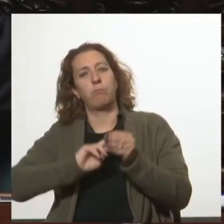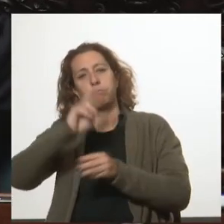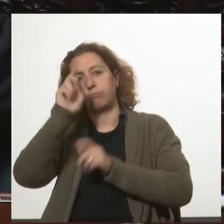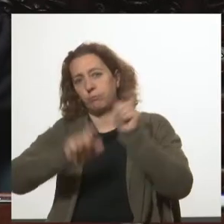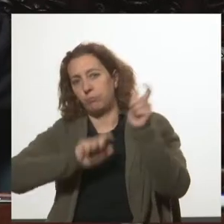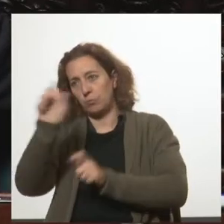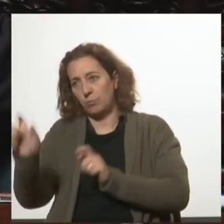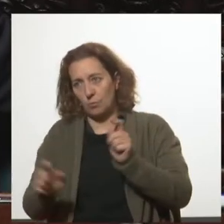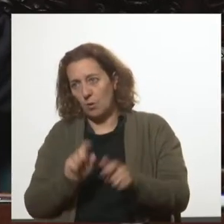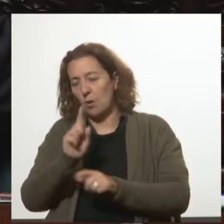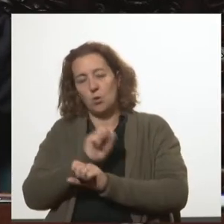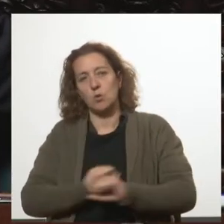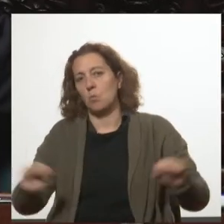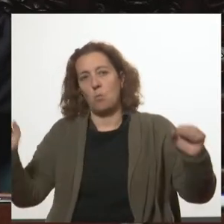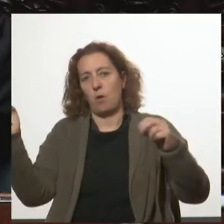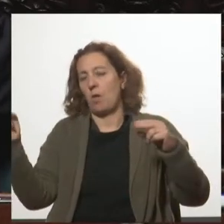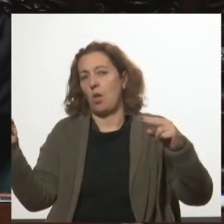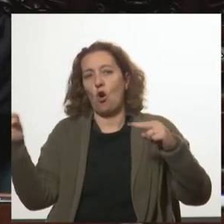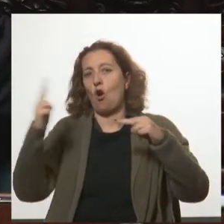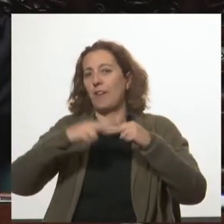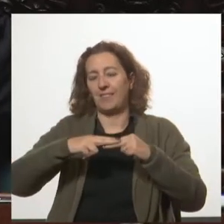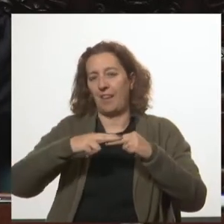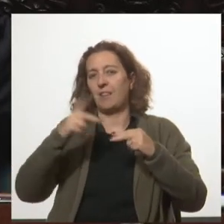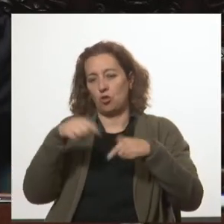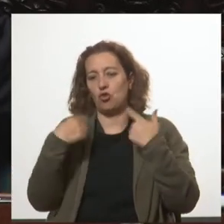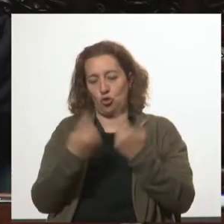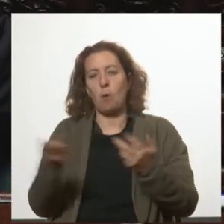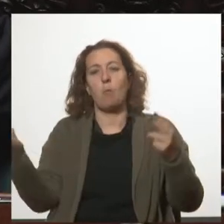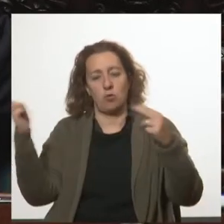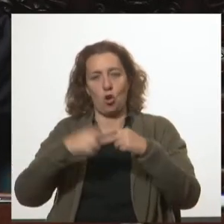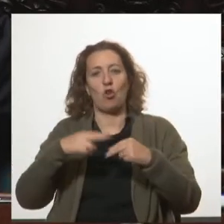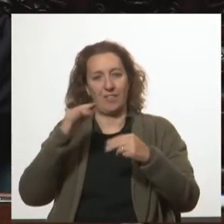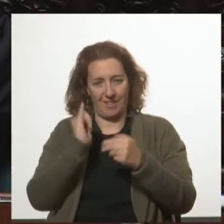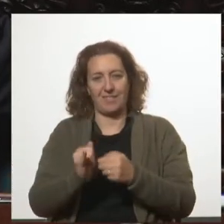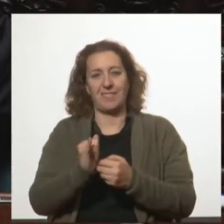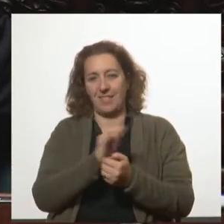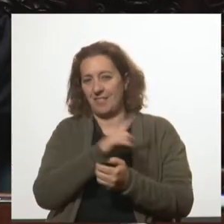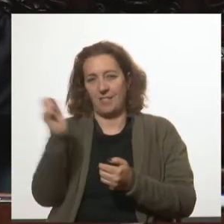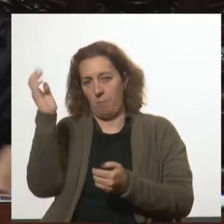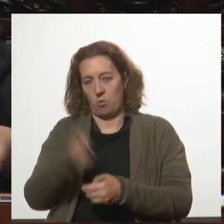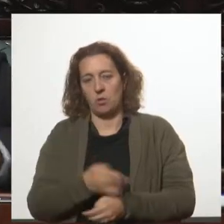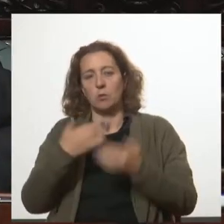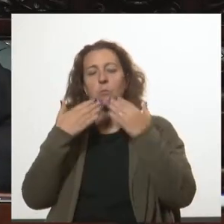y que los vamos a conectar en un 100% muchísimas gracias presidenta